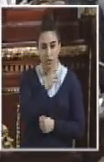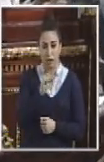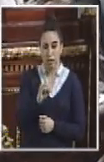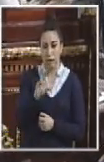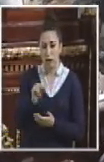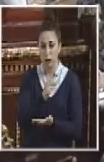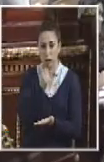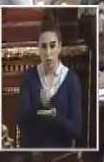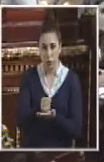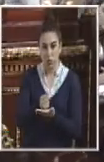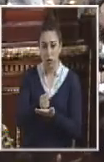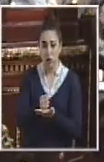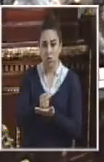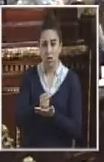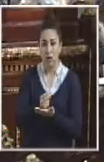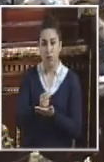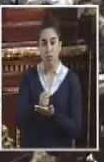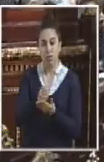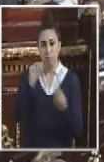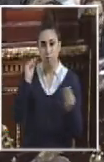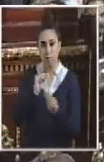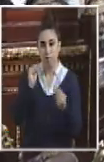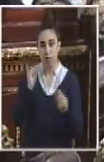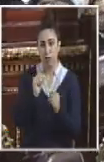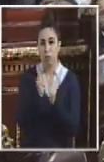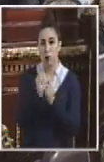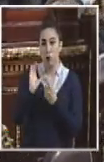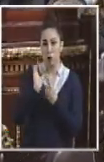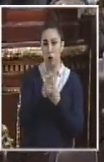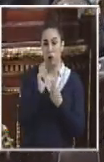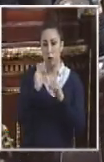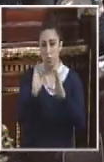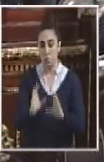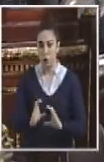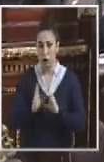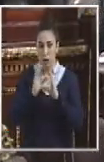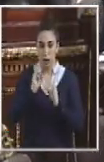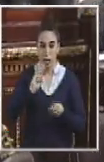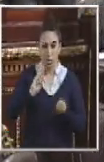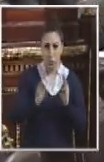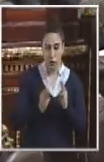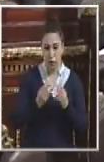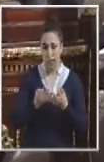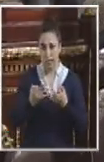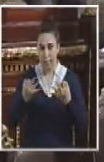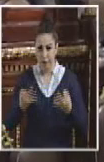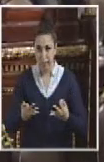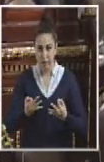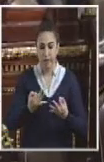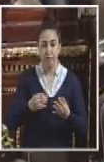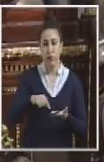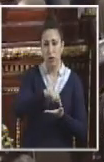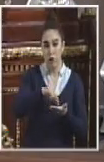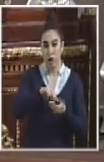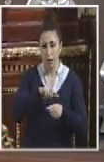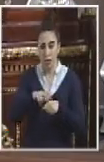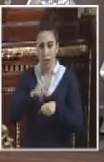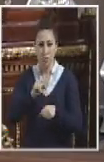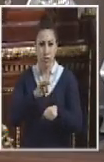análisis y dictamen a la Comisión de Preservación de Medio Ambiente, Cambio Climático y protección ecológica y